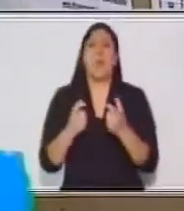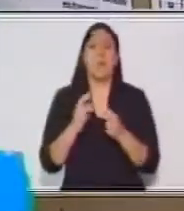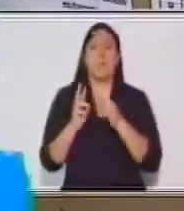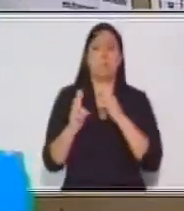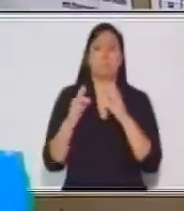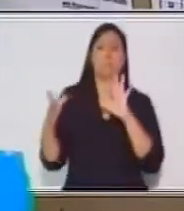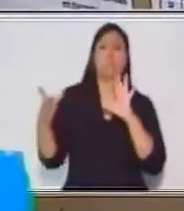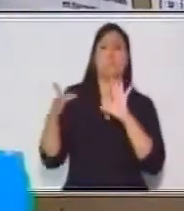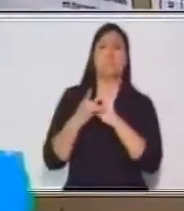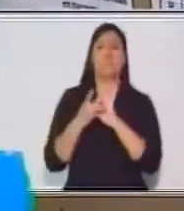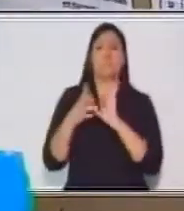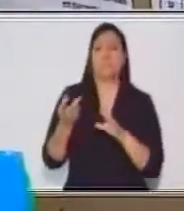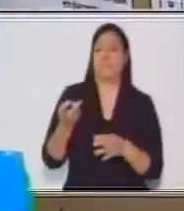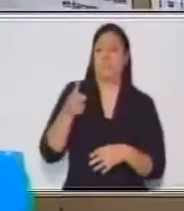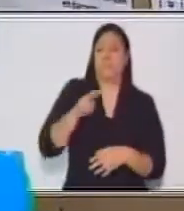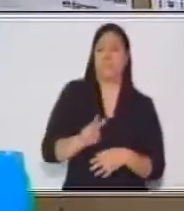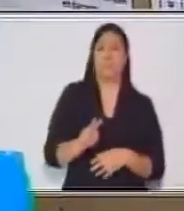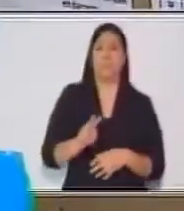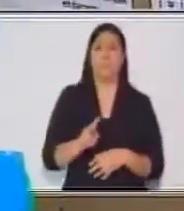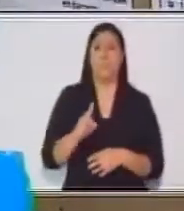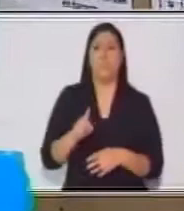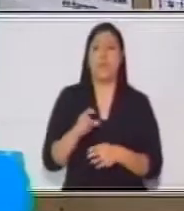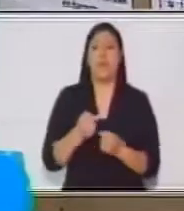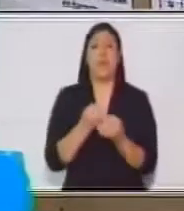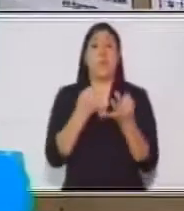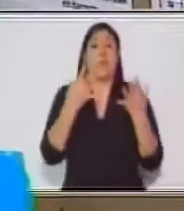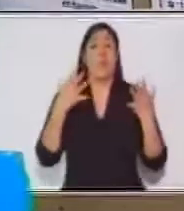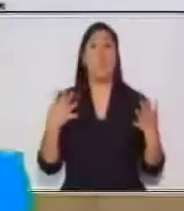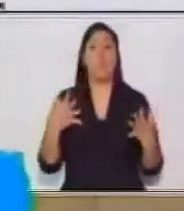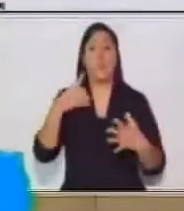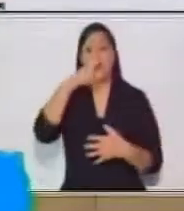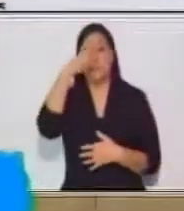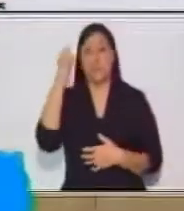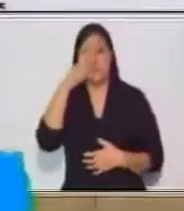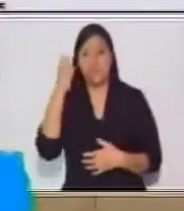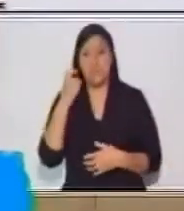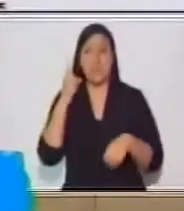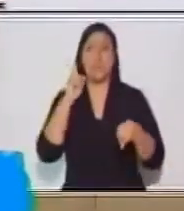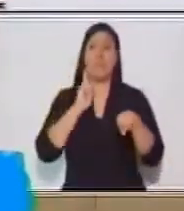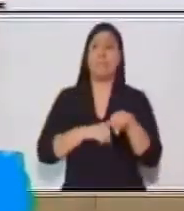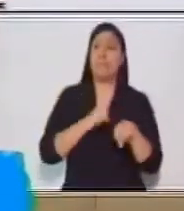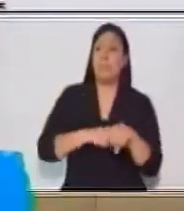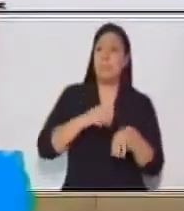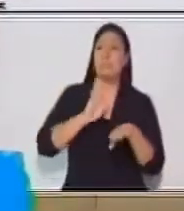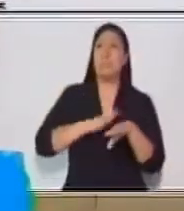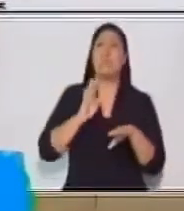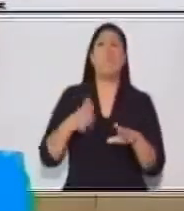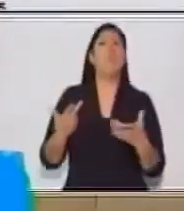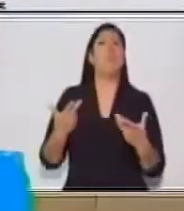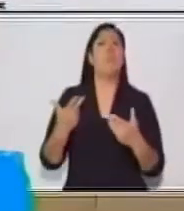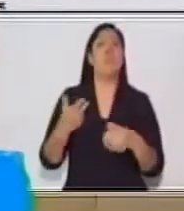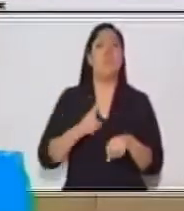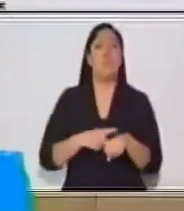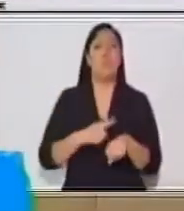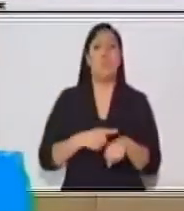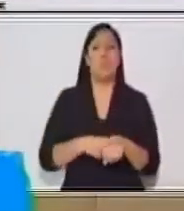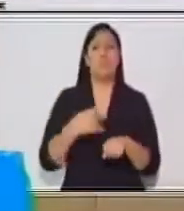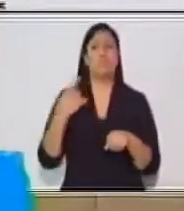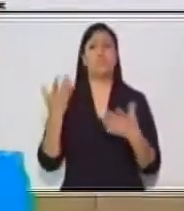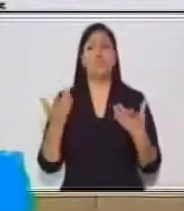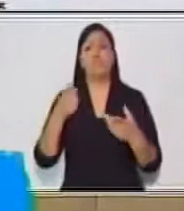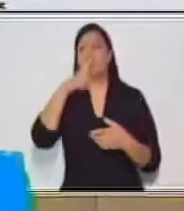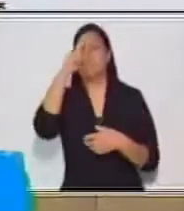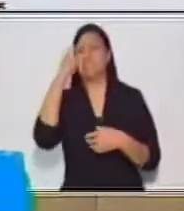inversamente proporcionales. La cantidad de trabajadores y el tiempo que tardan en realizar un trabajo.